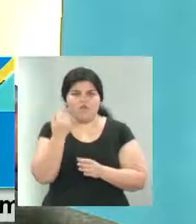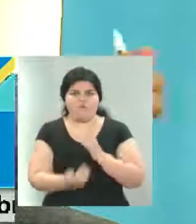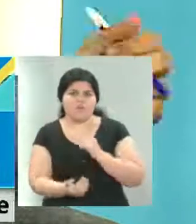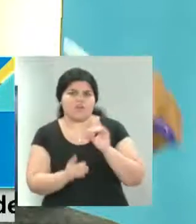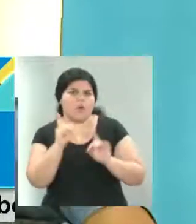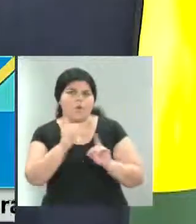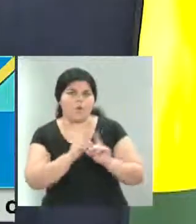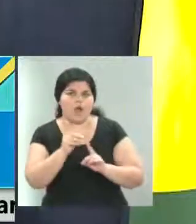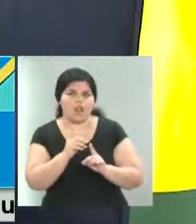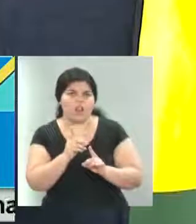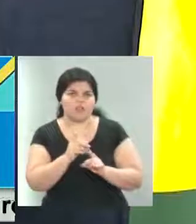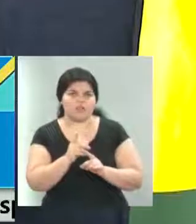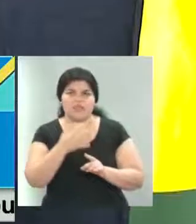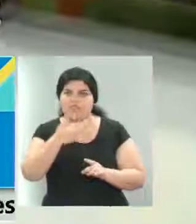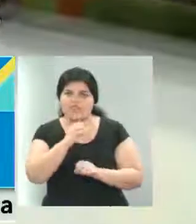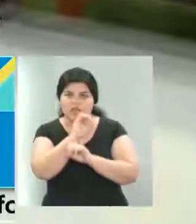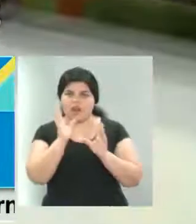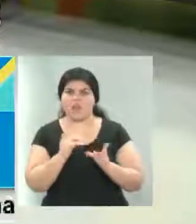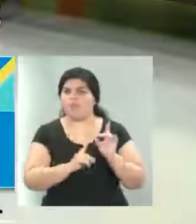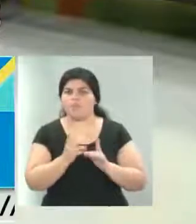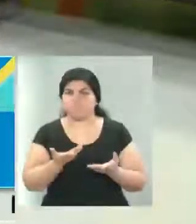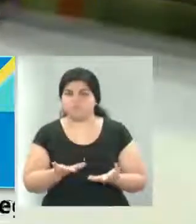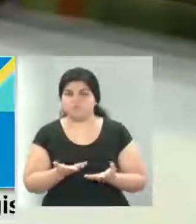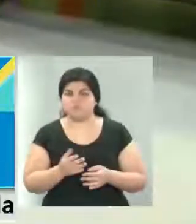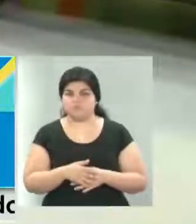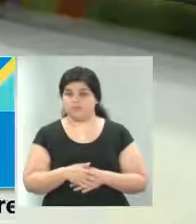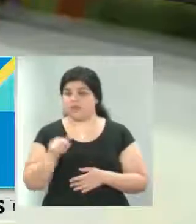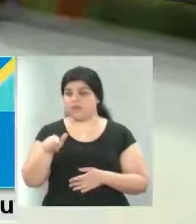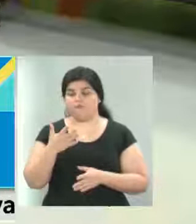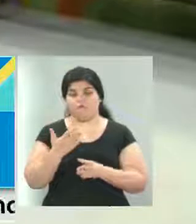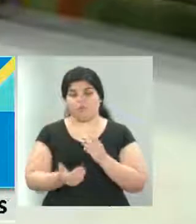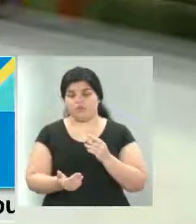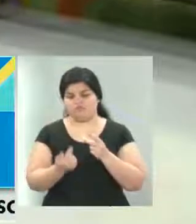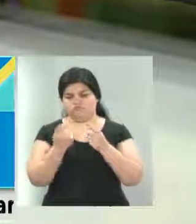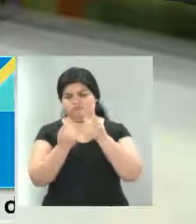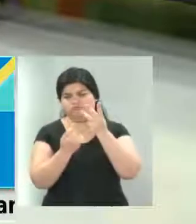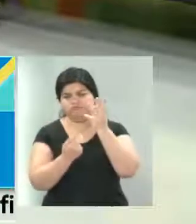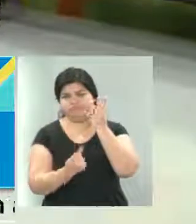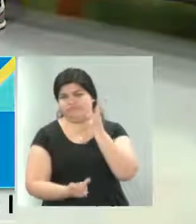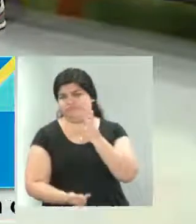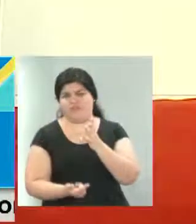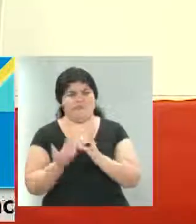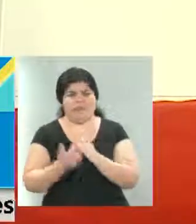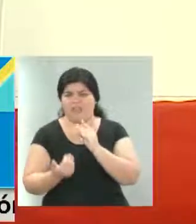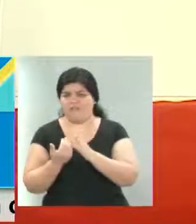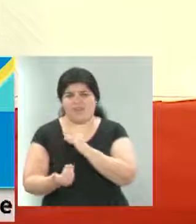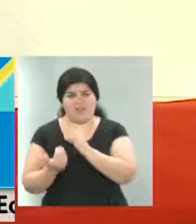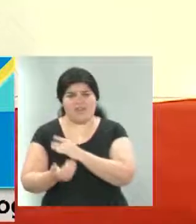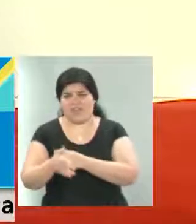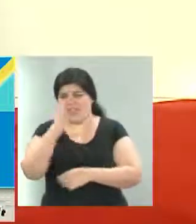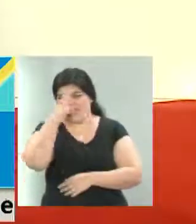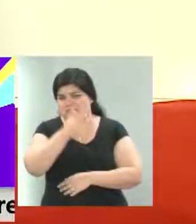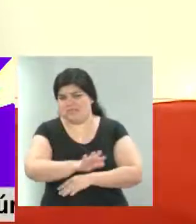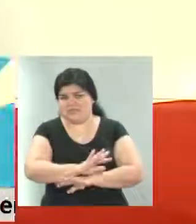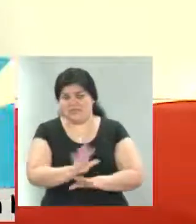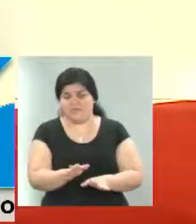tipo de situaciones. Adrián. Yo creo que han fallado una cadena de errores. Uh-huh. Primero, bueno,